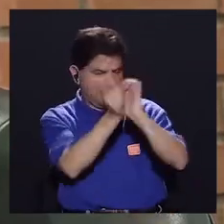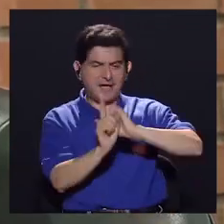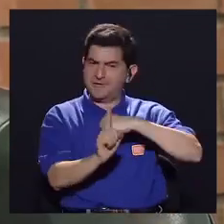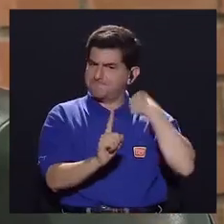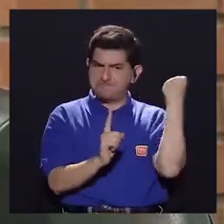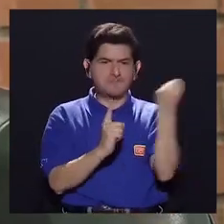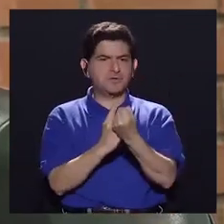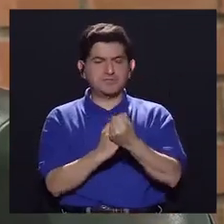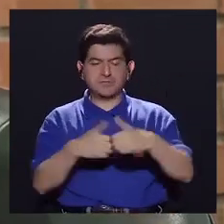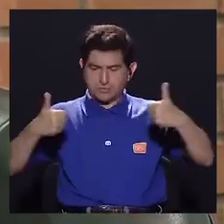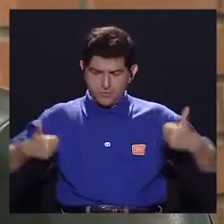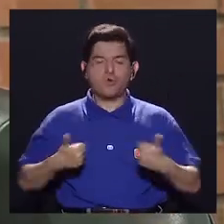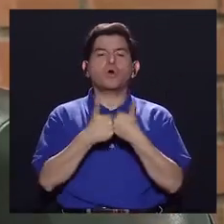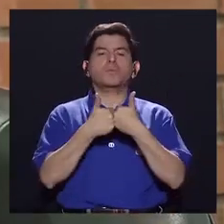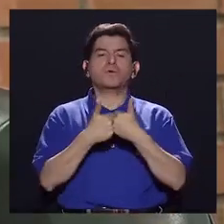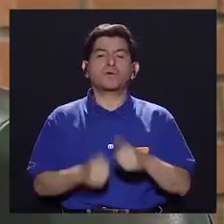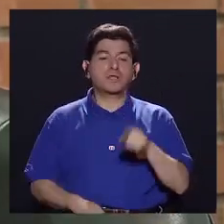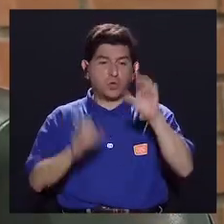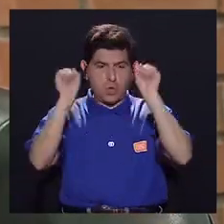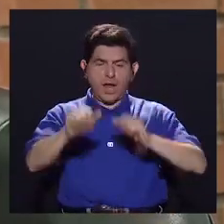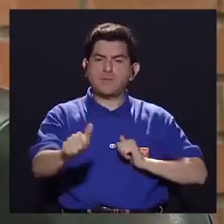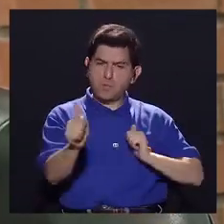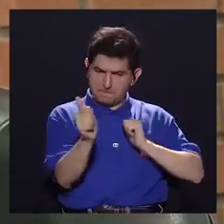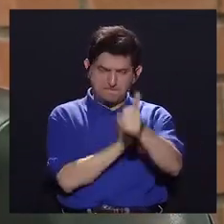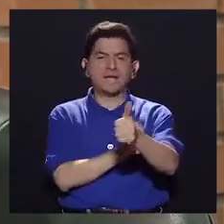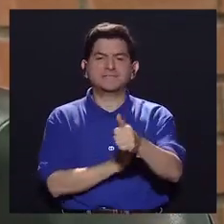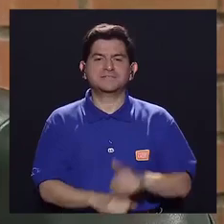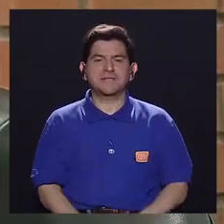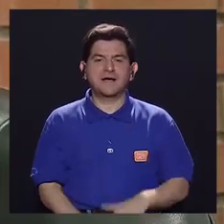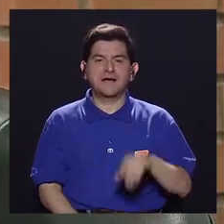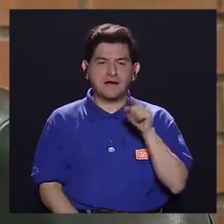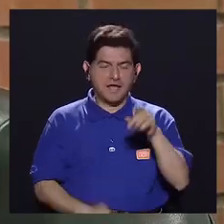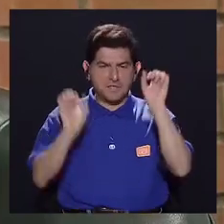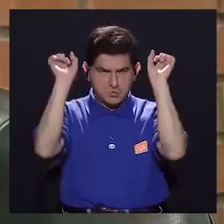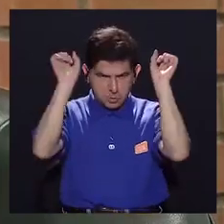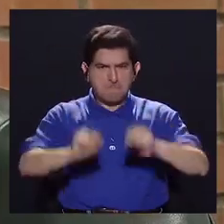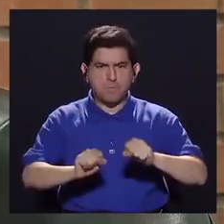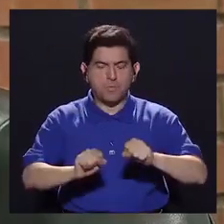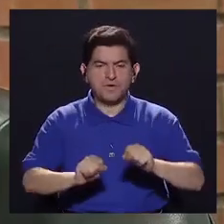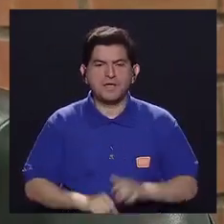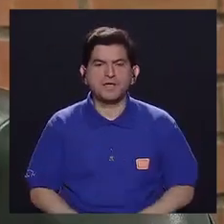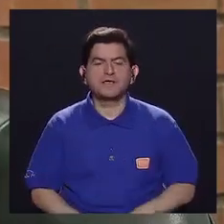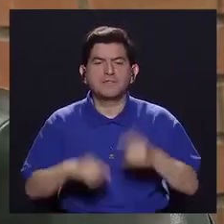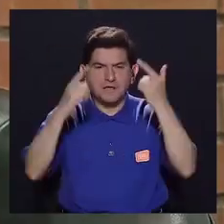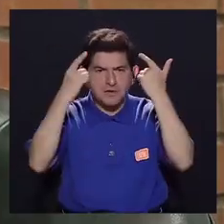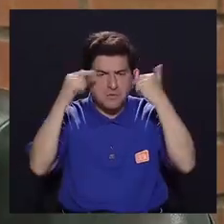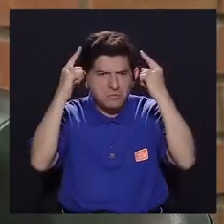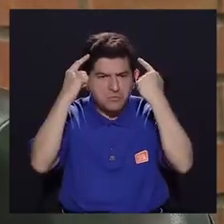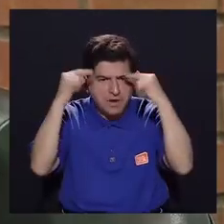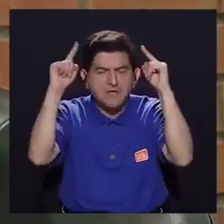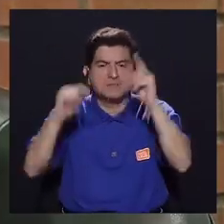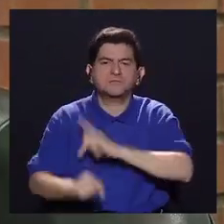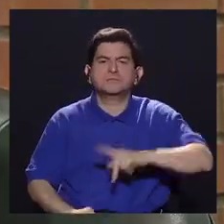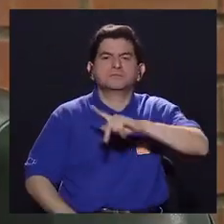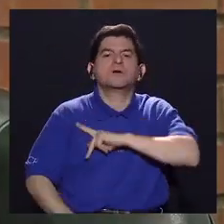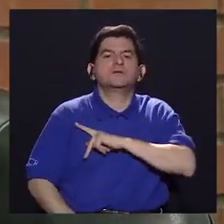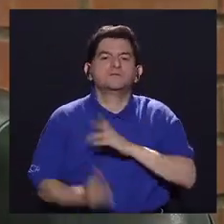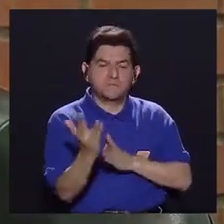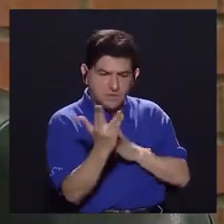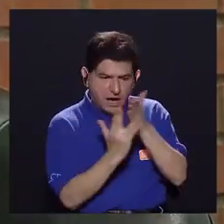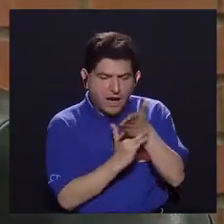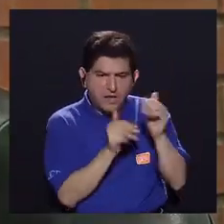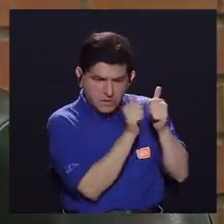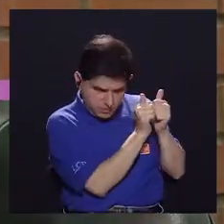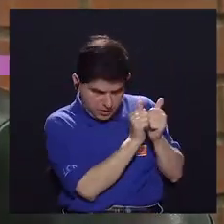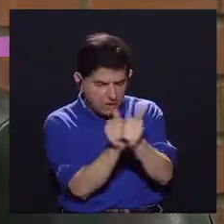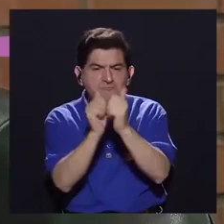esa situación en términos de un reto, en algo que él puede superar, en algo que tiene que convertirse como un logro personal y que, bueno, a través